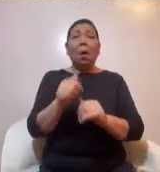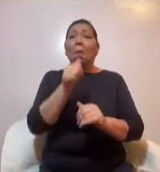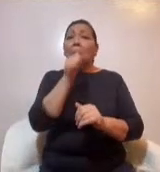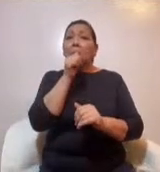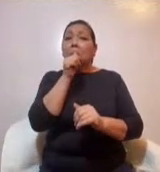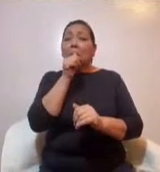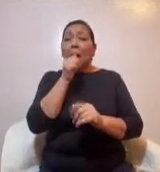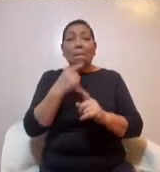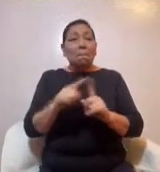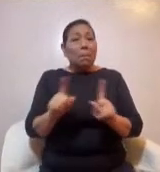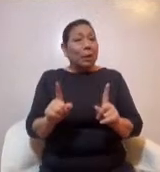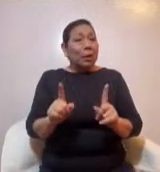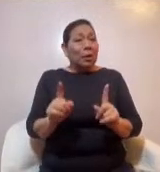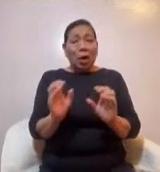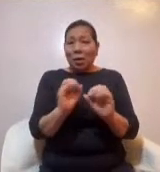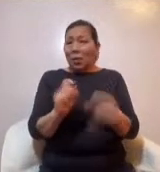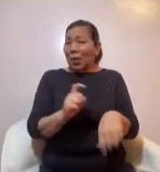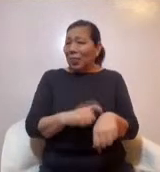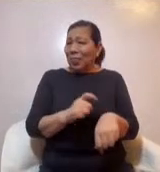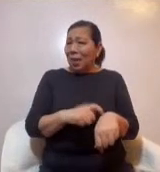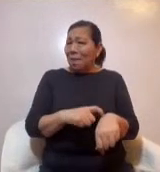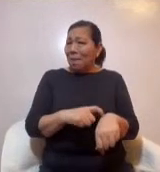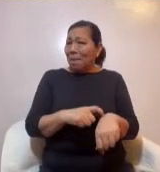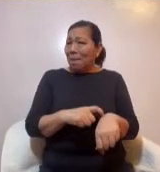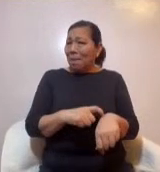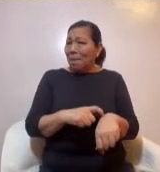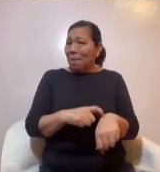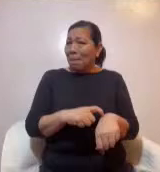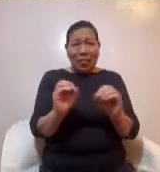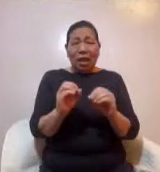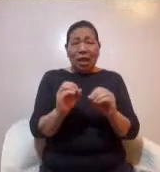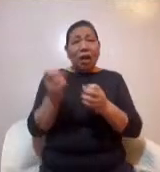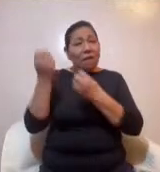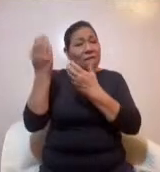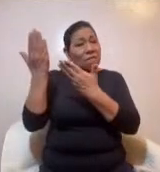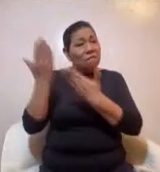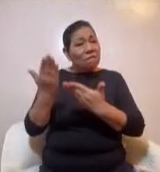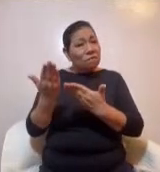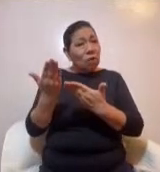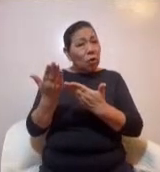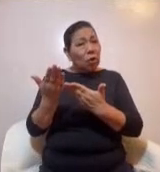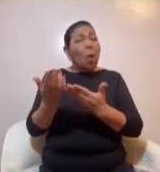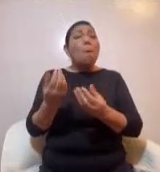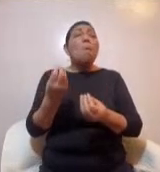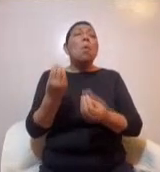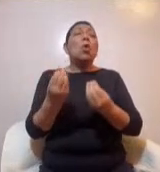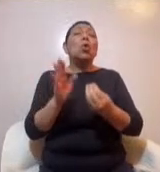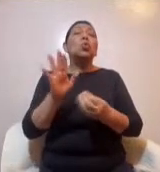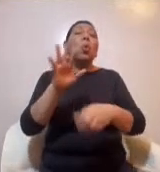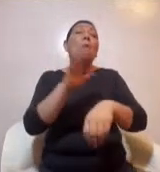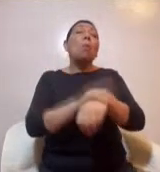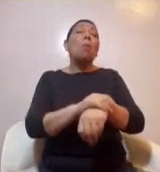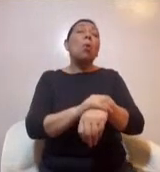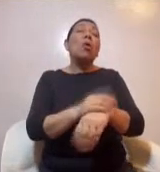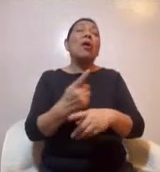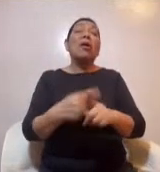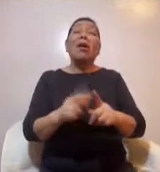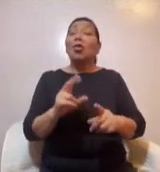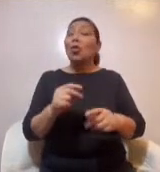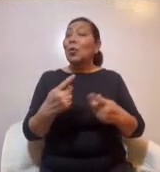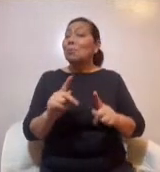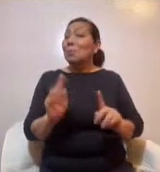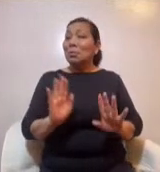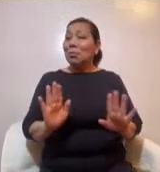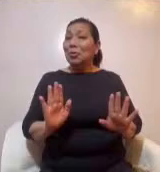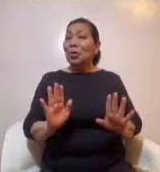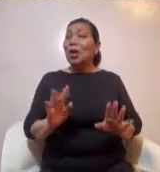mantuvo incomunicada. Además, que en ningún momento del procedimiento fue informada sobre los motivos de su detención y que no